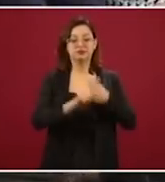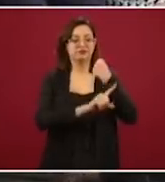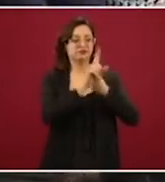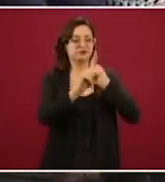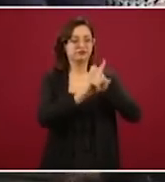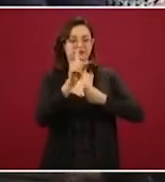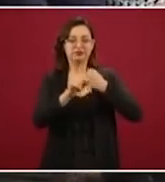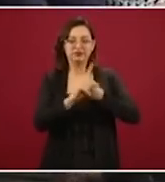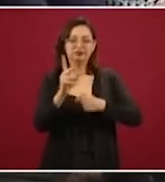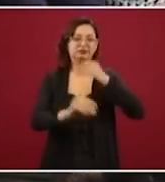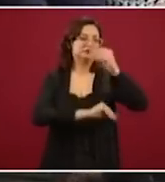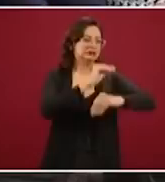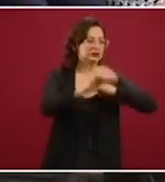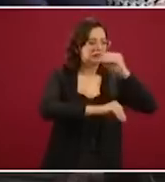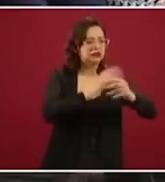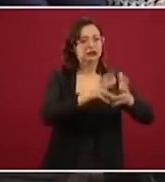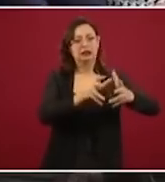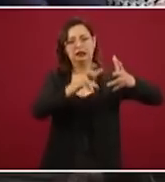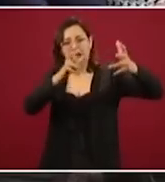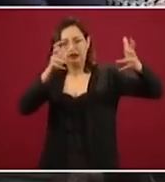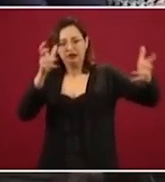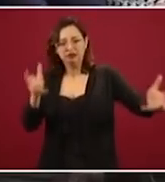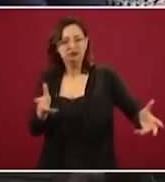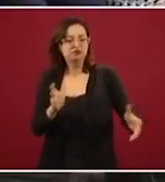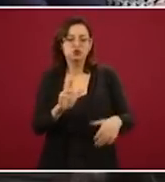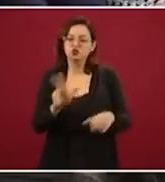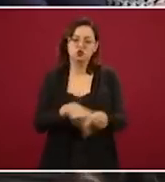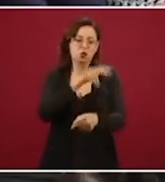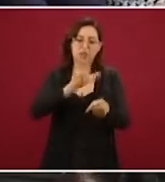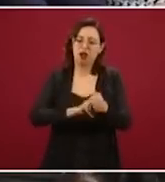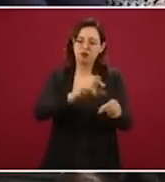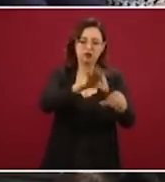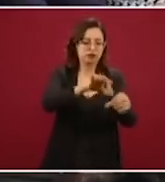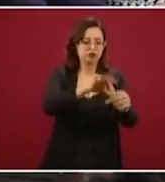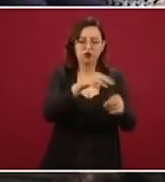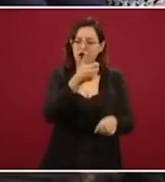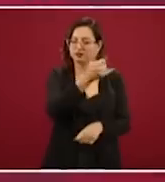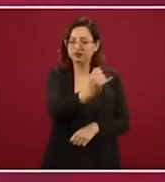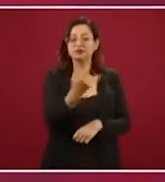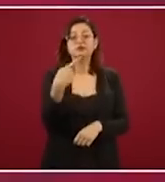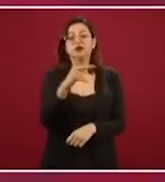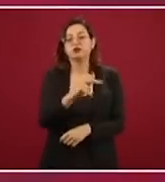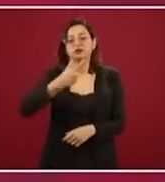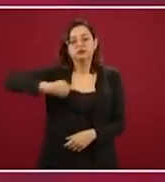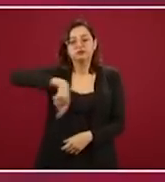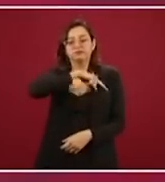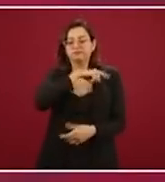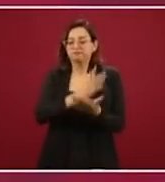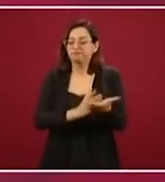elecciones, como todas las campañas. Pues no vamos a nosotros a